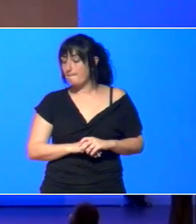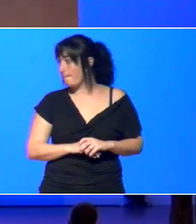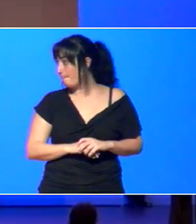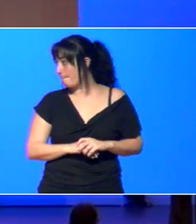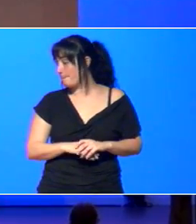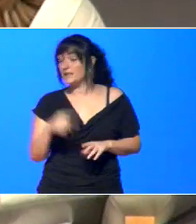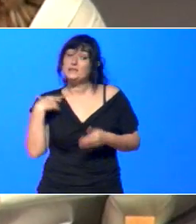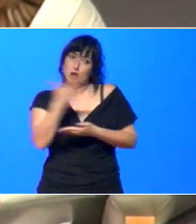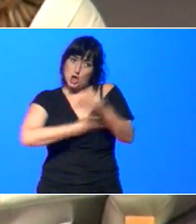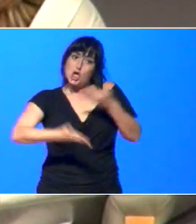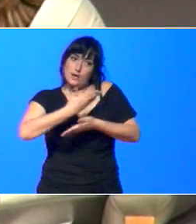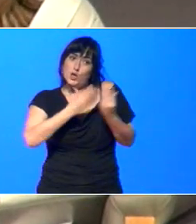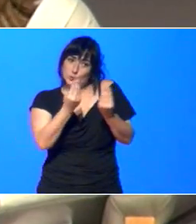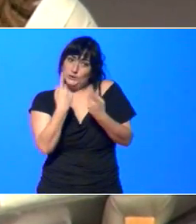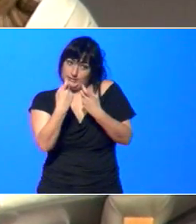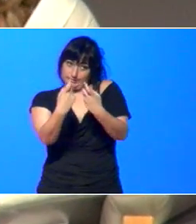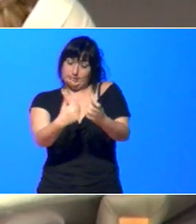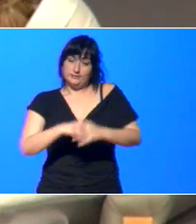colaboración todavía y mucho apoyo. Muy bien.